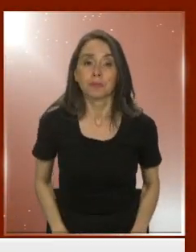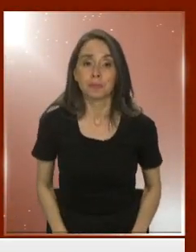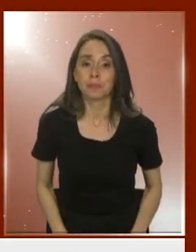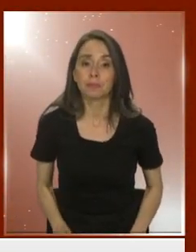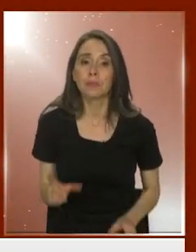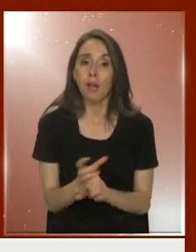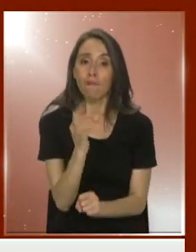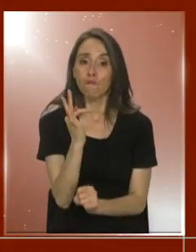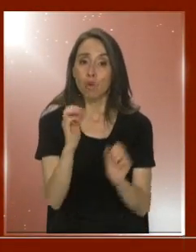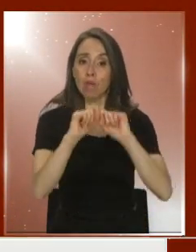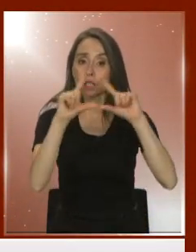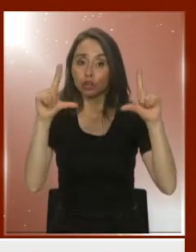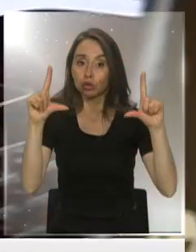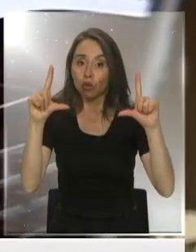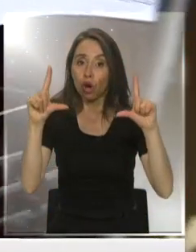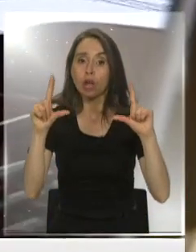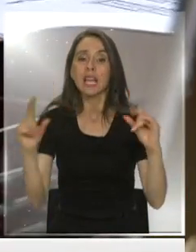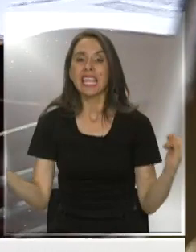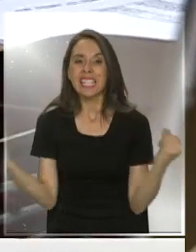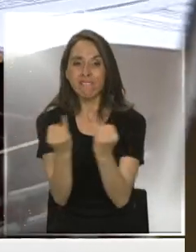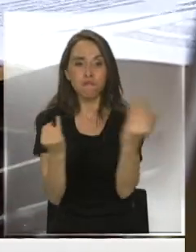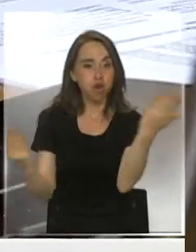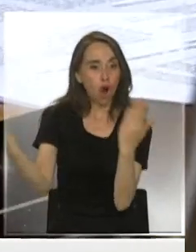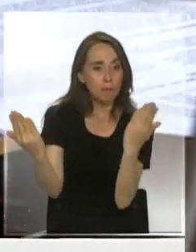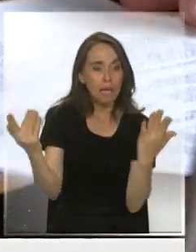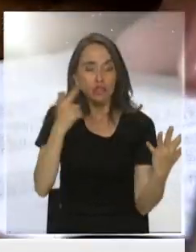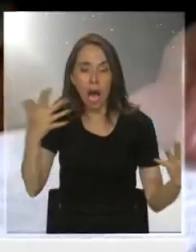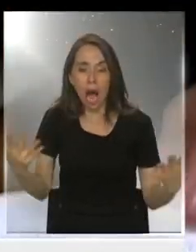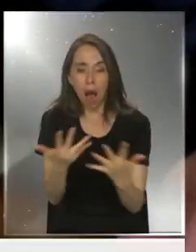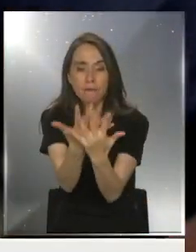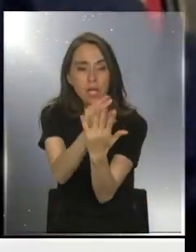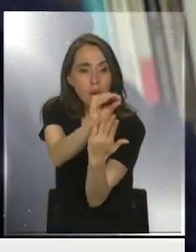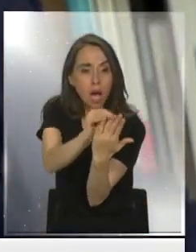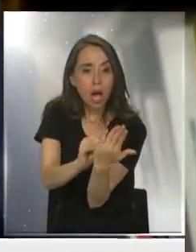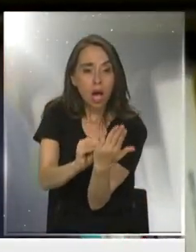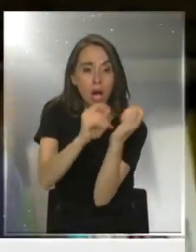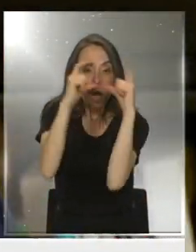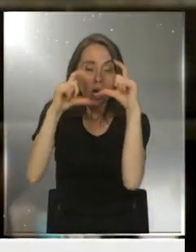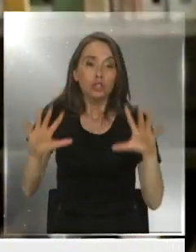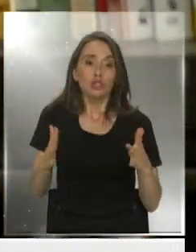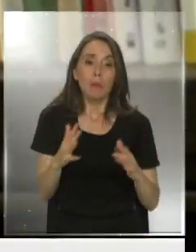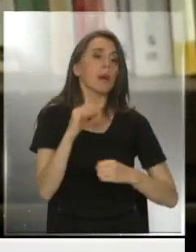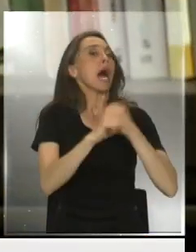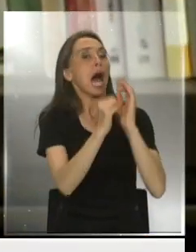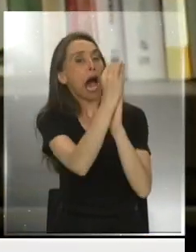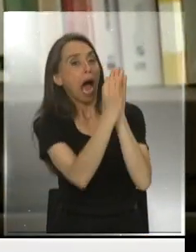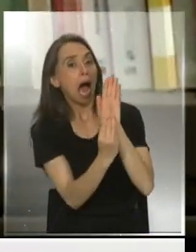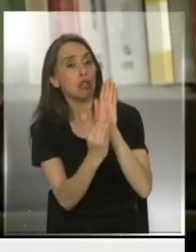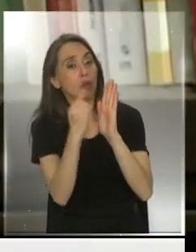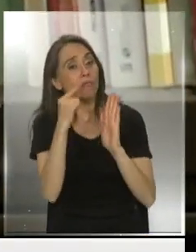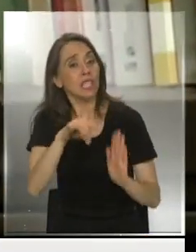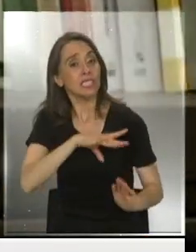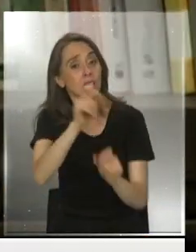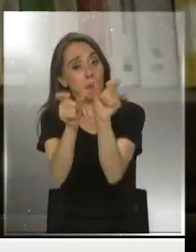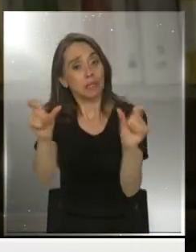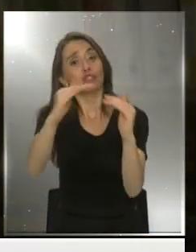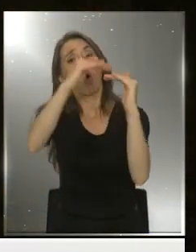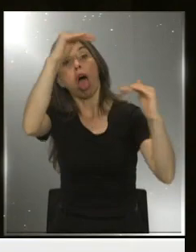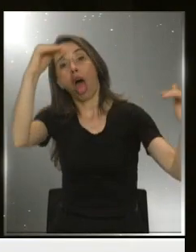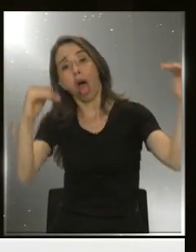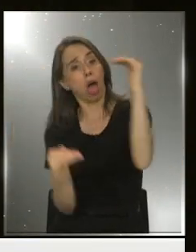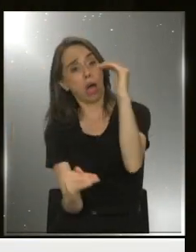En la Fundación Sol cruzan datos, analizan y se sorprenden. Llevan años aterrizando en cifras la desigualdad en Chile,